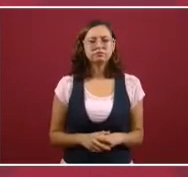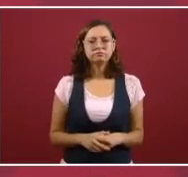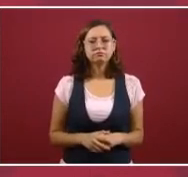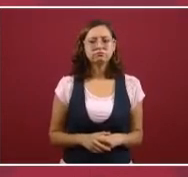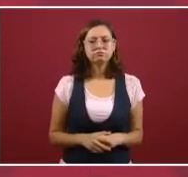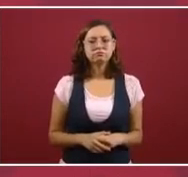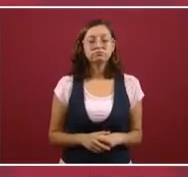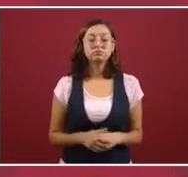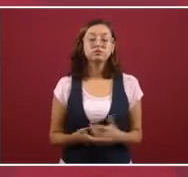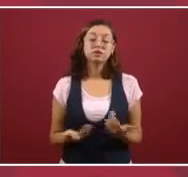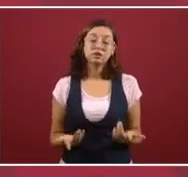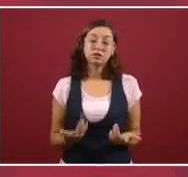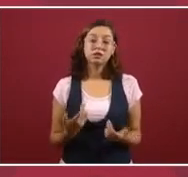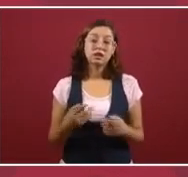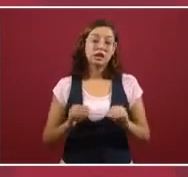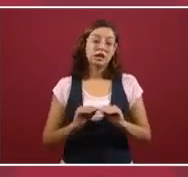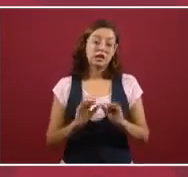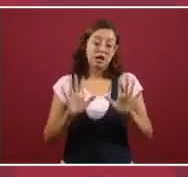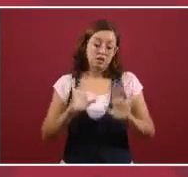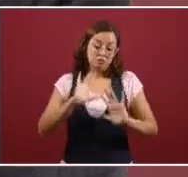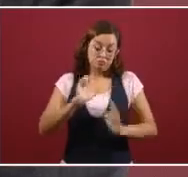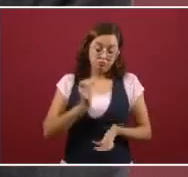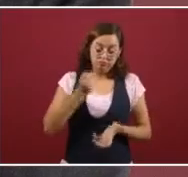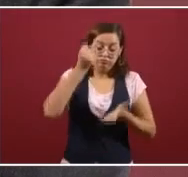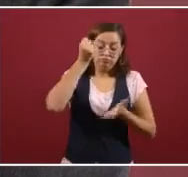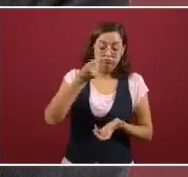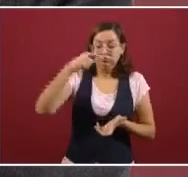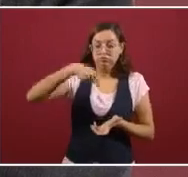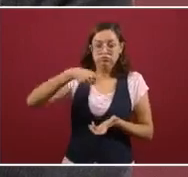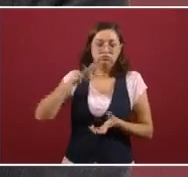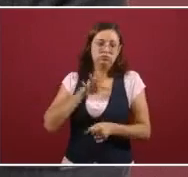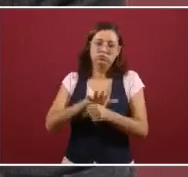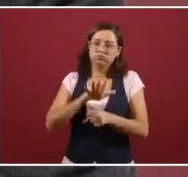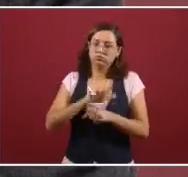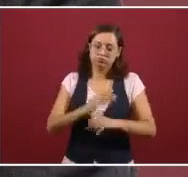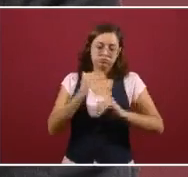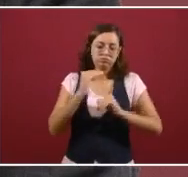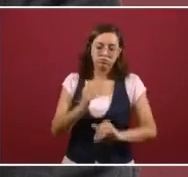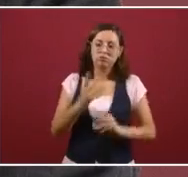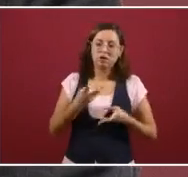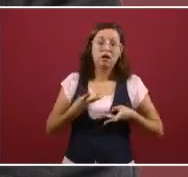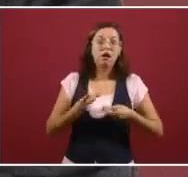gastar más de lo que se tiene de ingresos, con disciplina